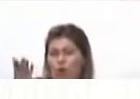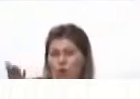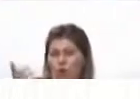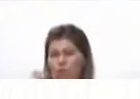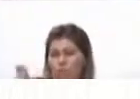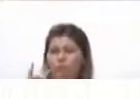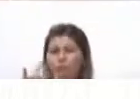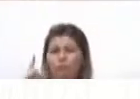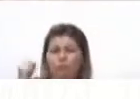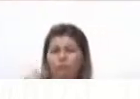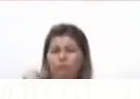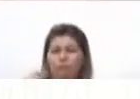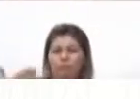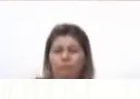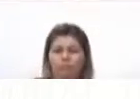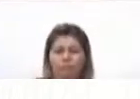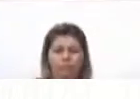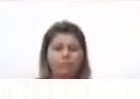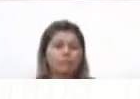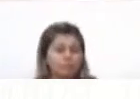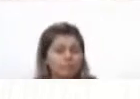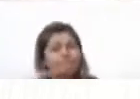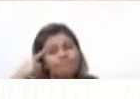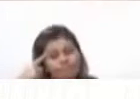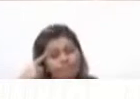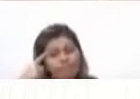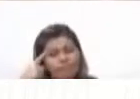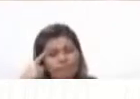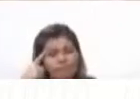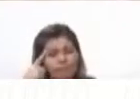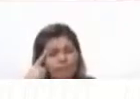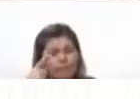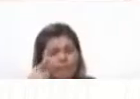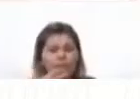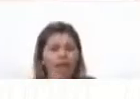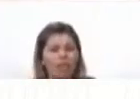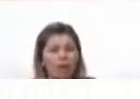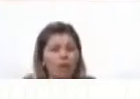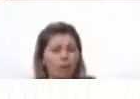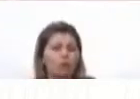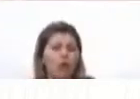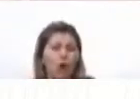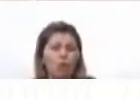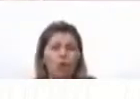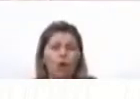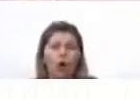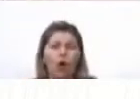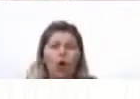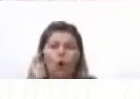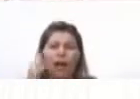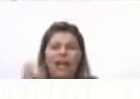senadores sanjuaninos, la votación terminó 2-1, 2 por el rechazo, 1 por la aprobación, como era de esperar. Los